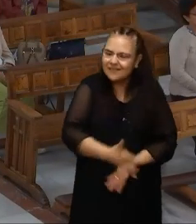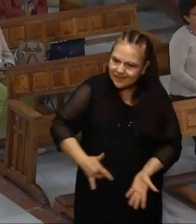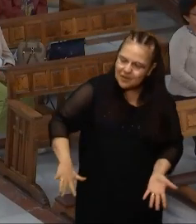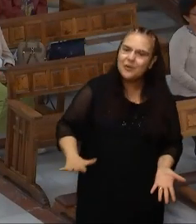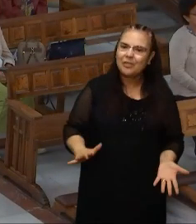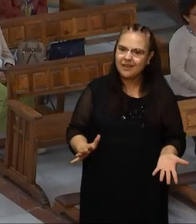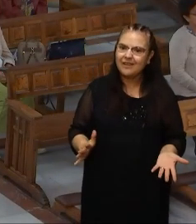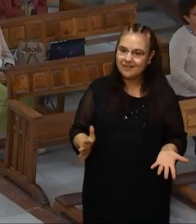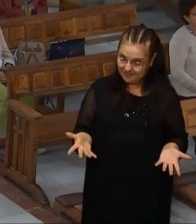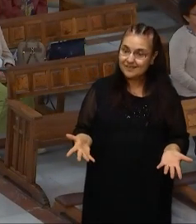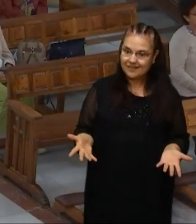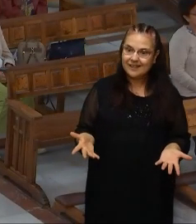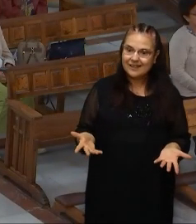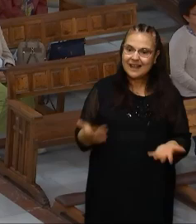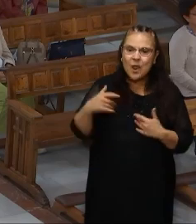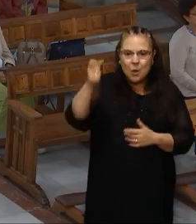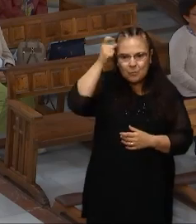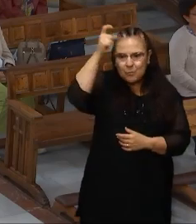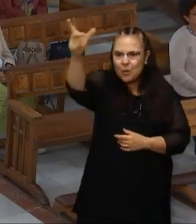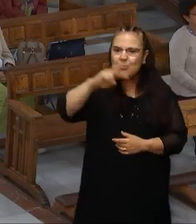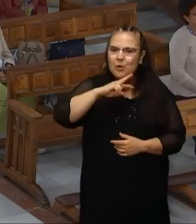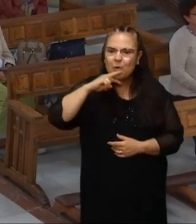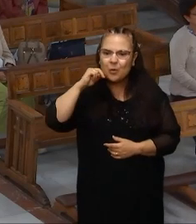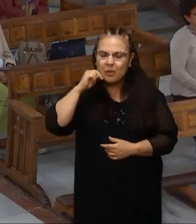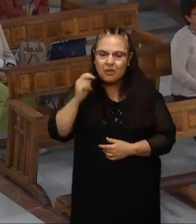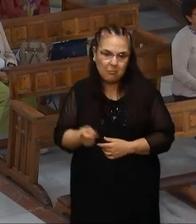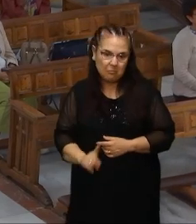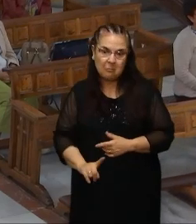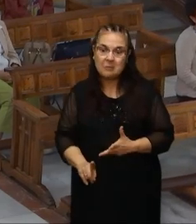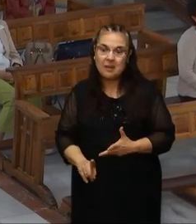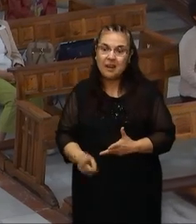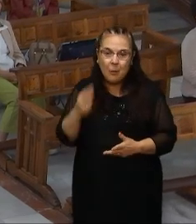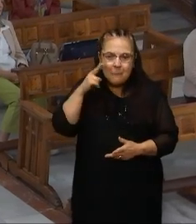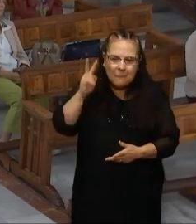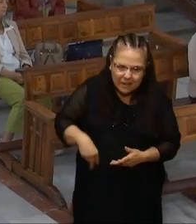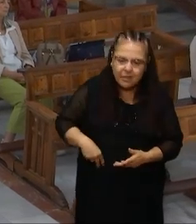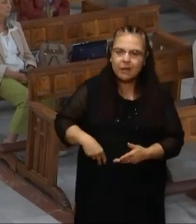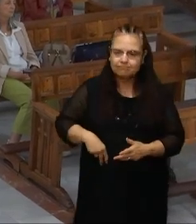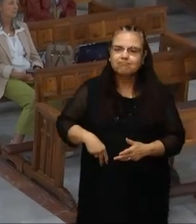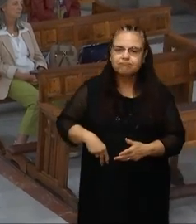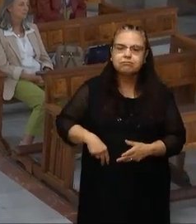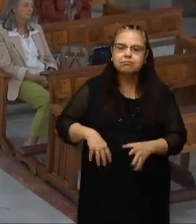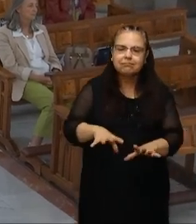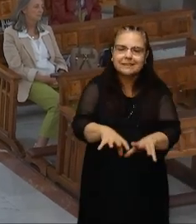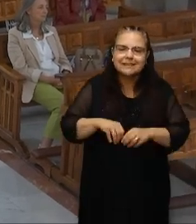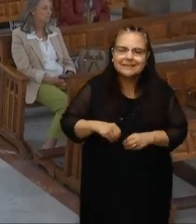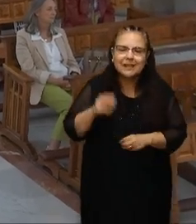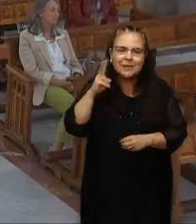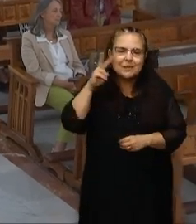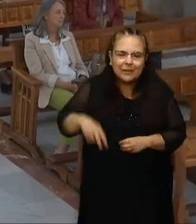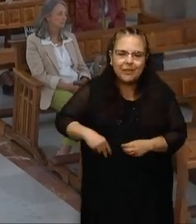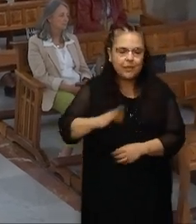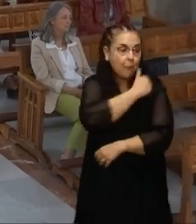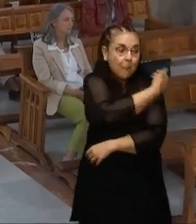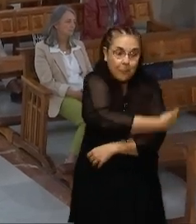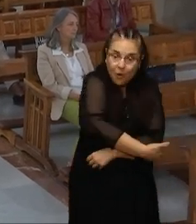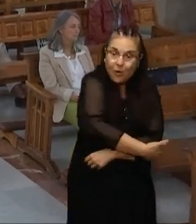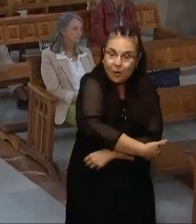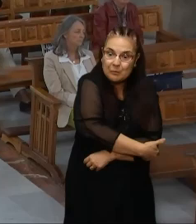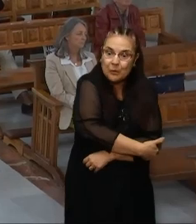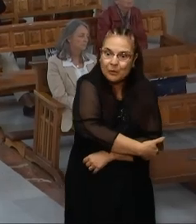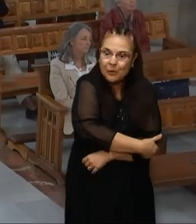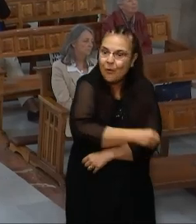fuera, ¿verdad?, del pueblo judío, es aquel que verdaderamente entiende quién es el verdadero prójimo. O el